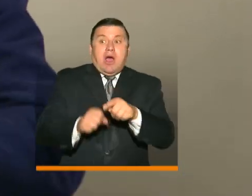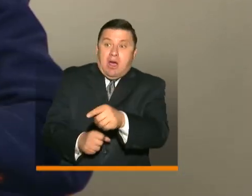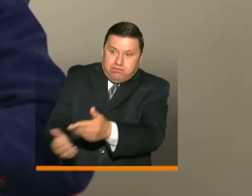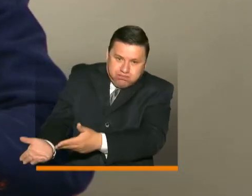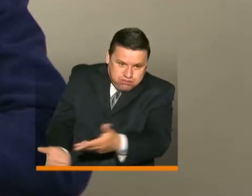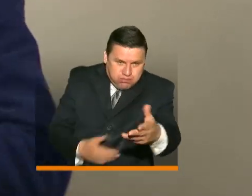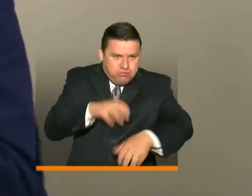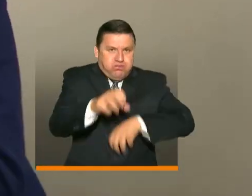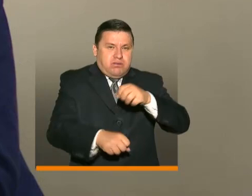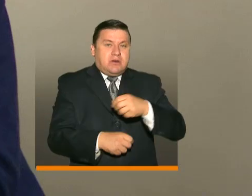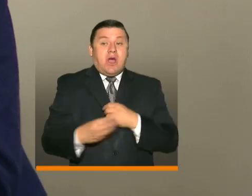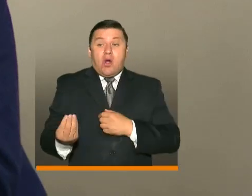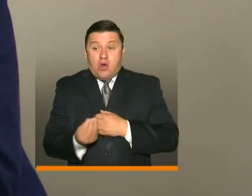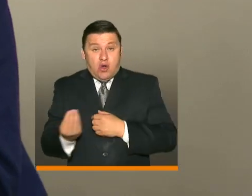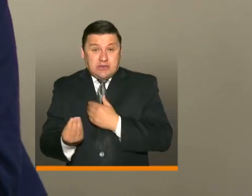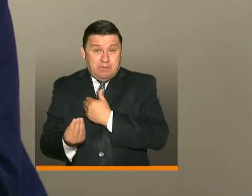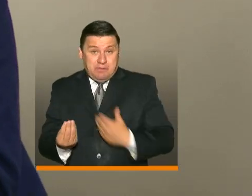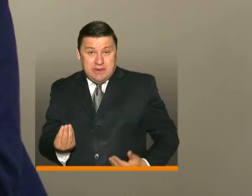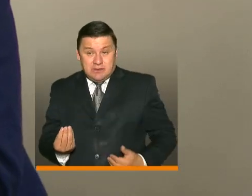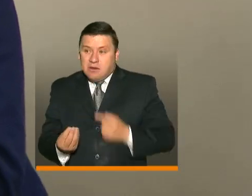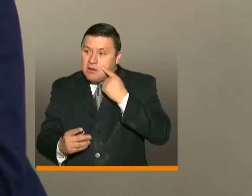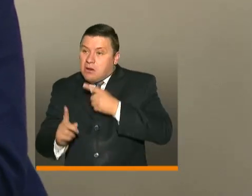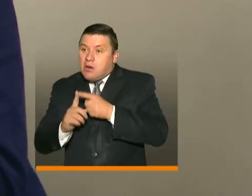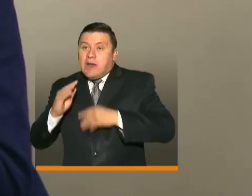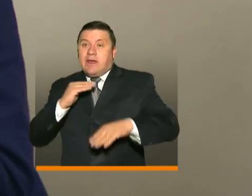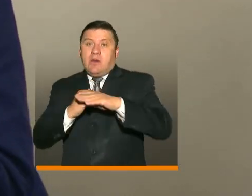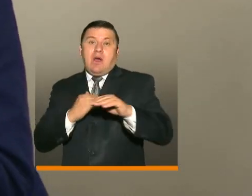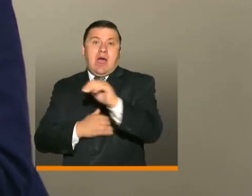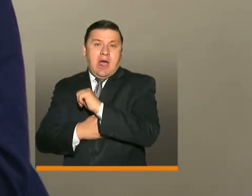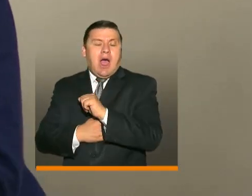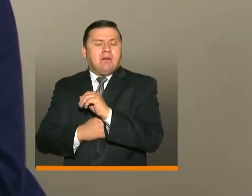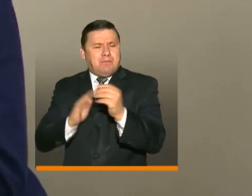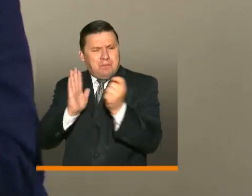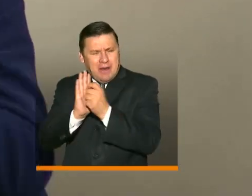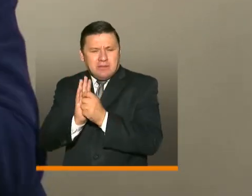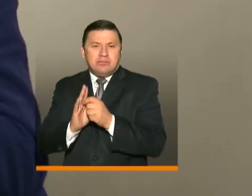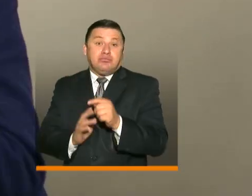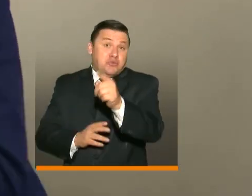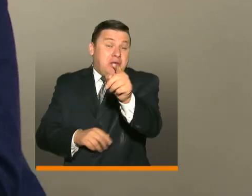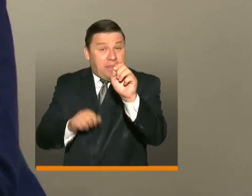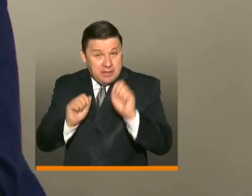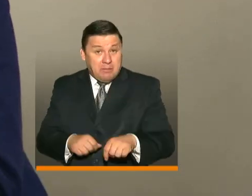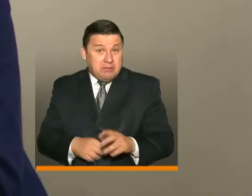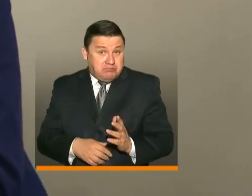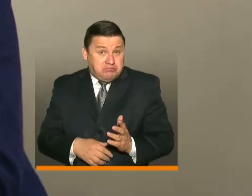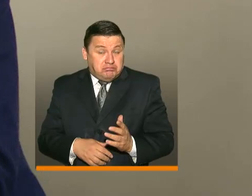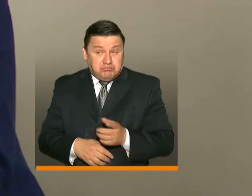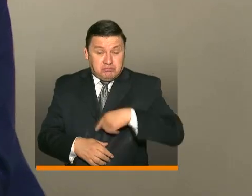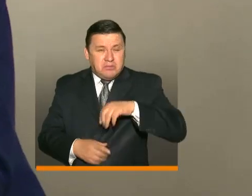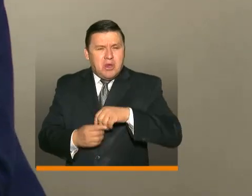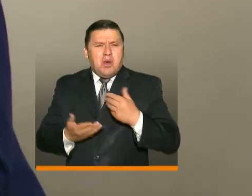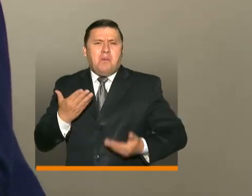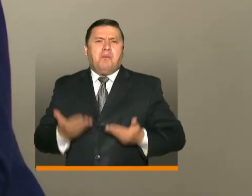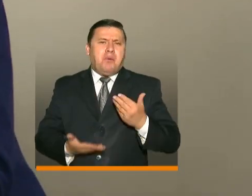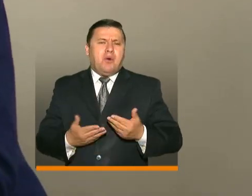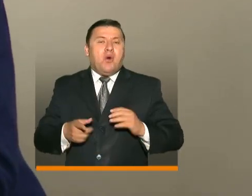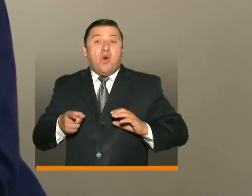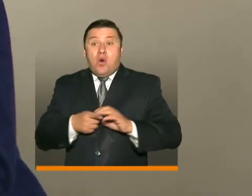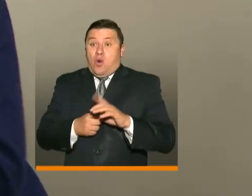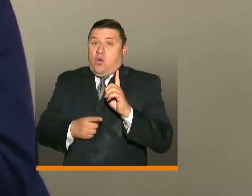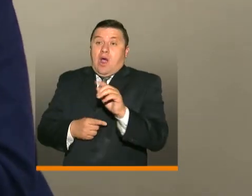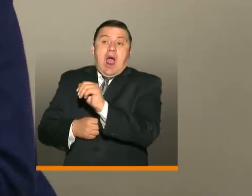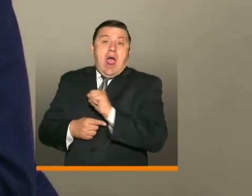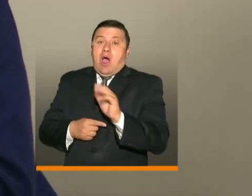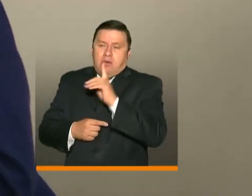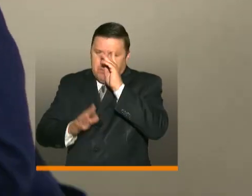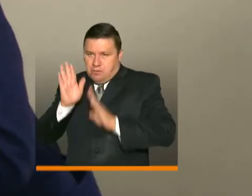tanto hemos hablado con la Consejería de Equidad para la Mujer, y hoy queríamos reforzarlo, así que ustedes también tienen esa posibilidad y es un cupo únicamente